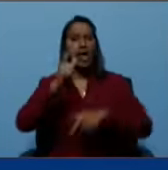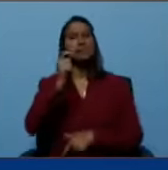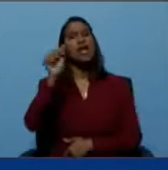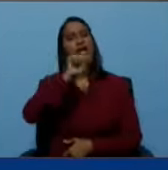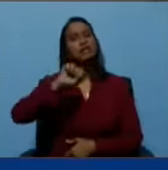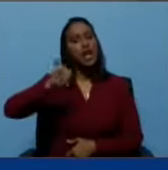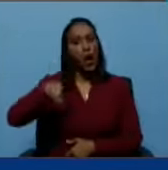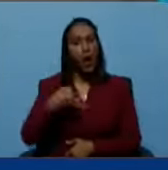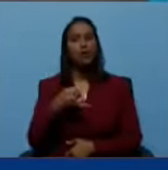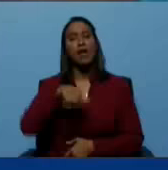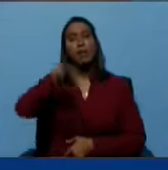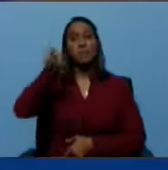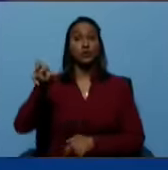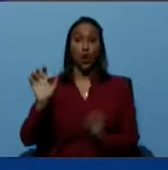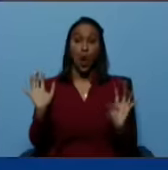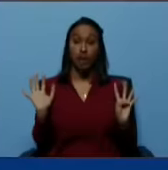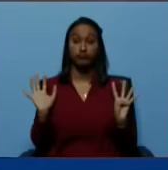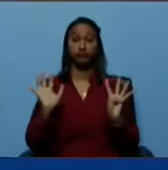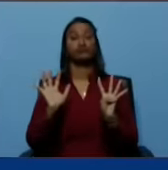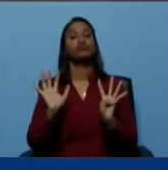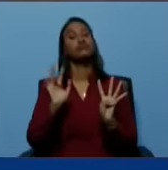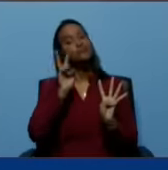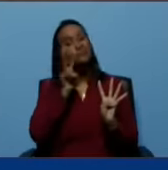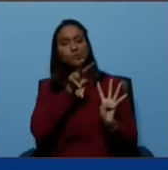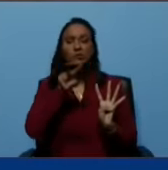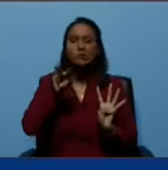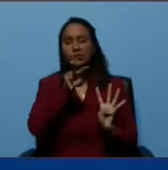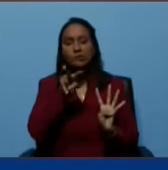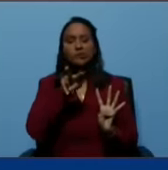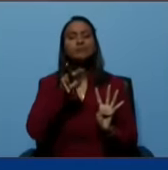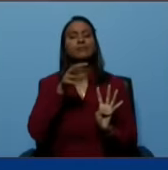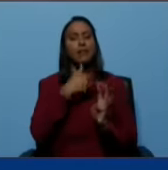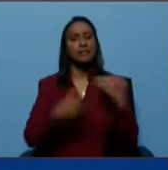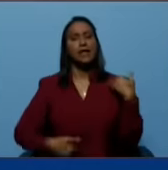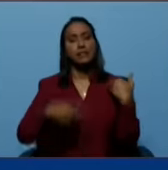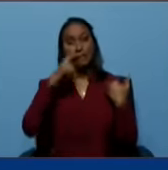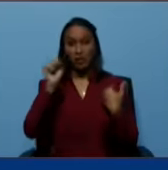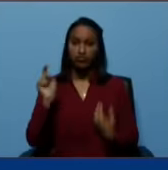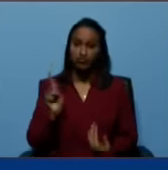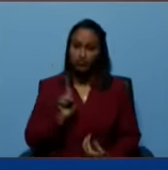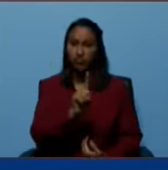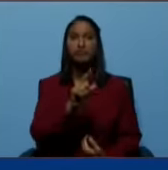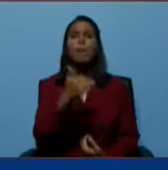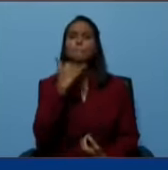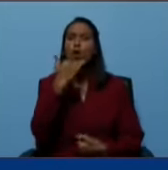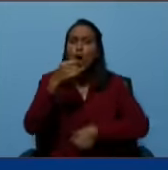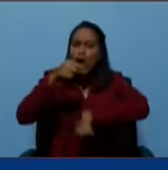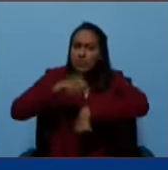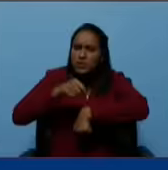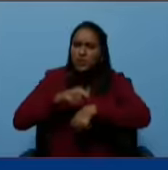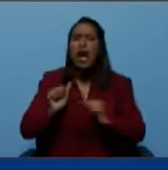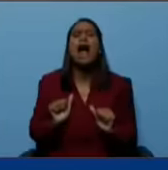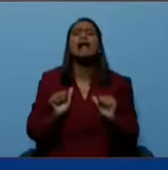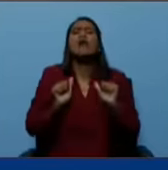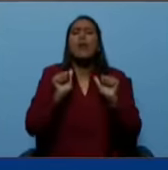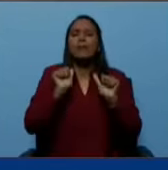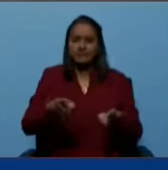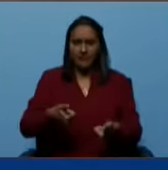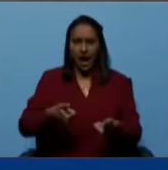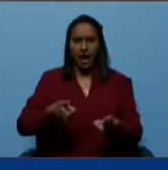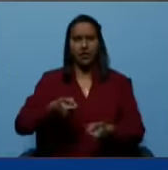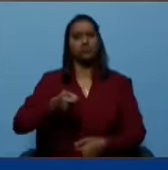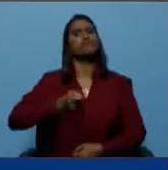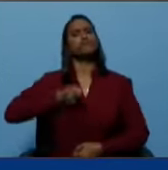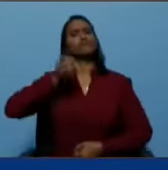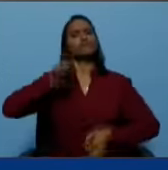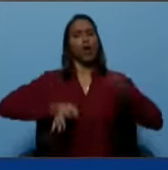encontramos en la sala electoral donde se va a dar inicio a esta audiencia donde comparece el día de hoy el